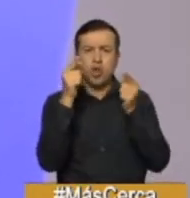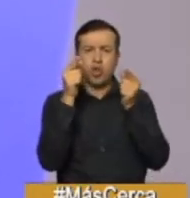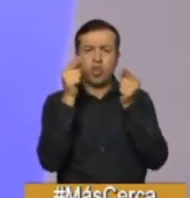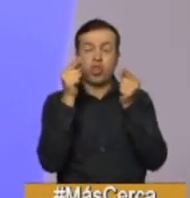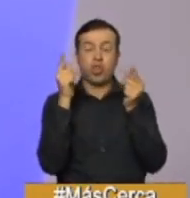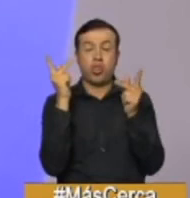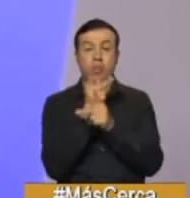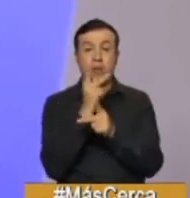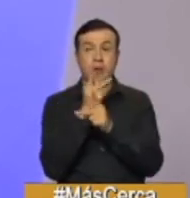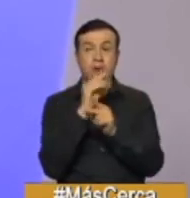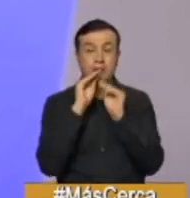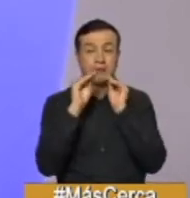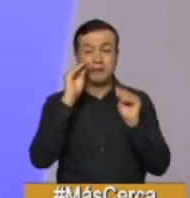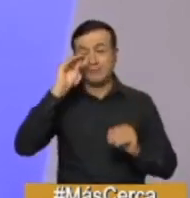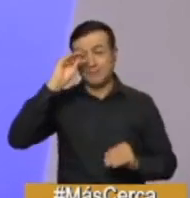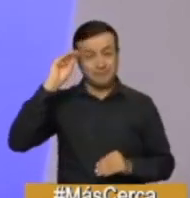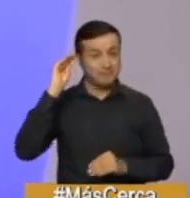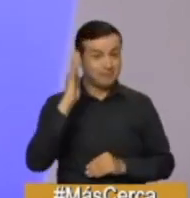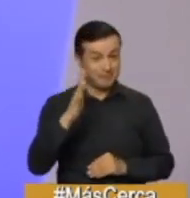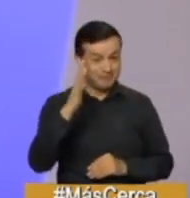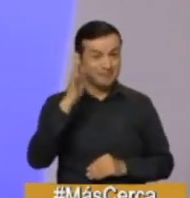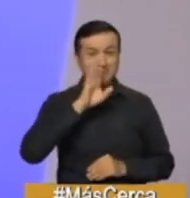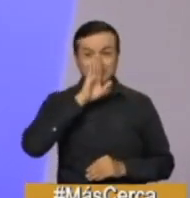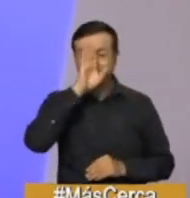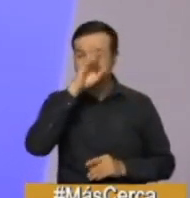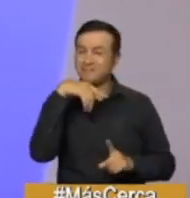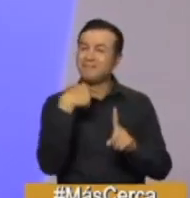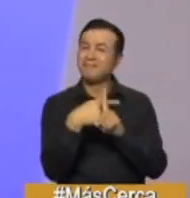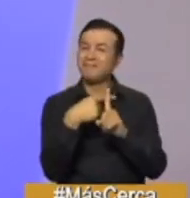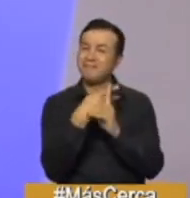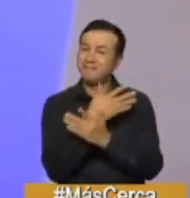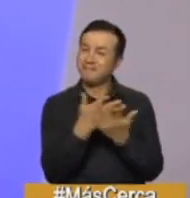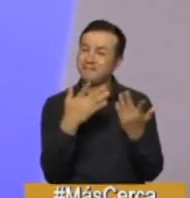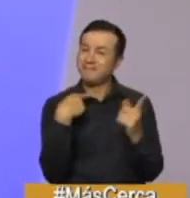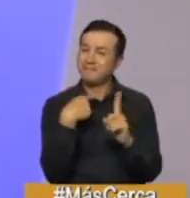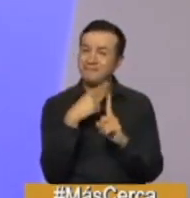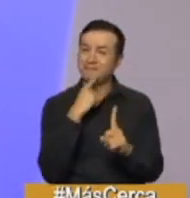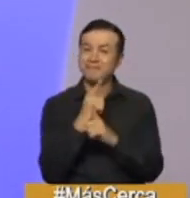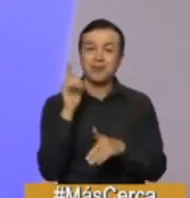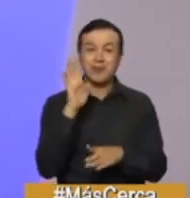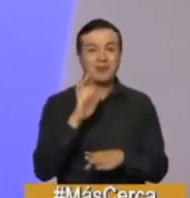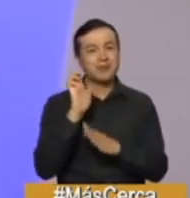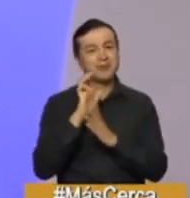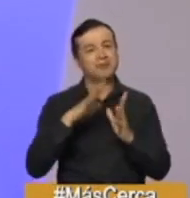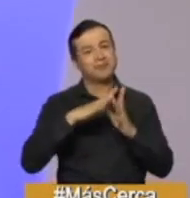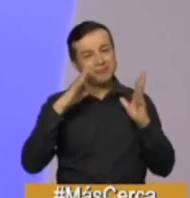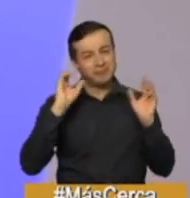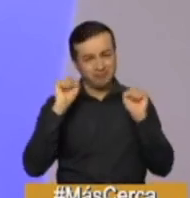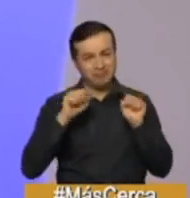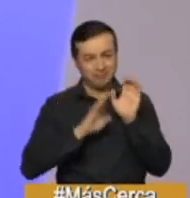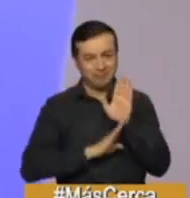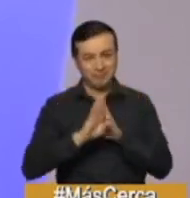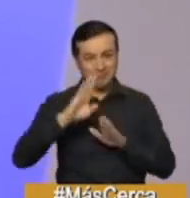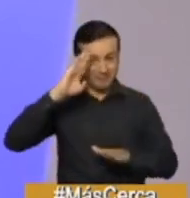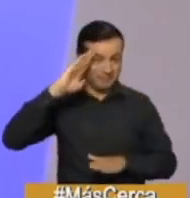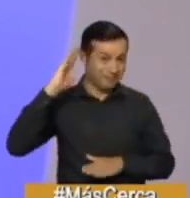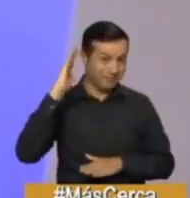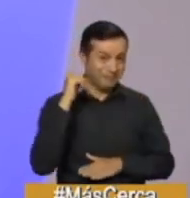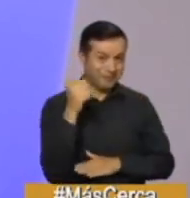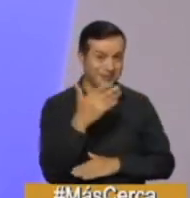nuestros ojos les mando un beso gigante como siempre energía positiva ponerle ganas el ecuador es grande y si podemos